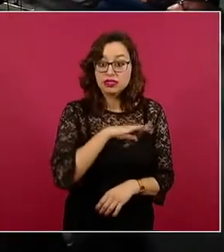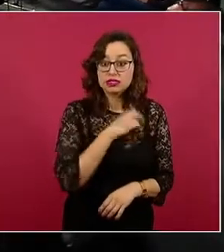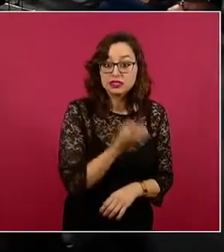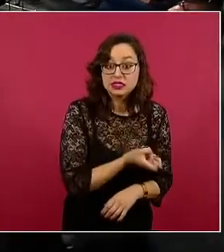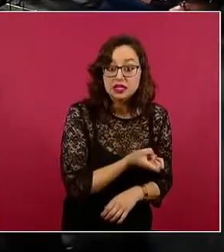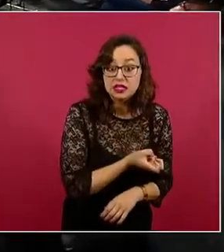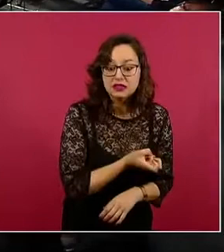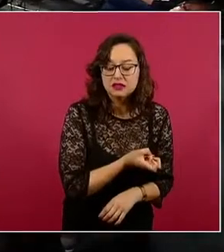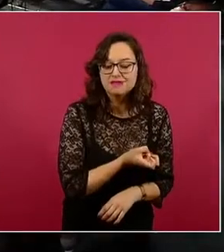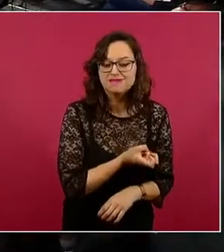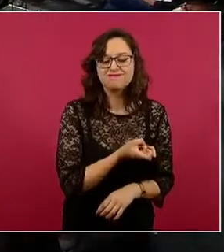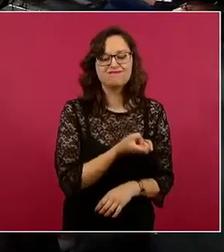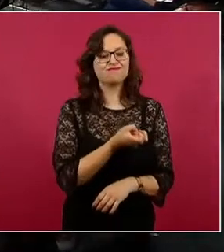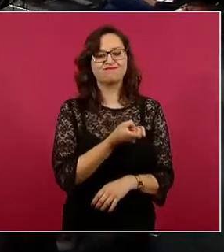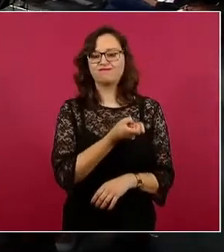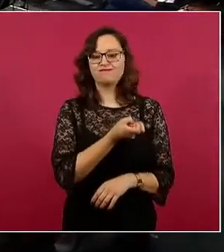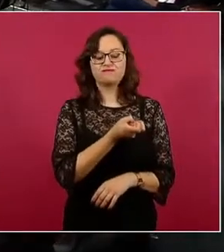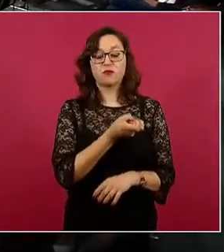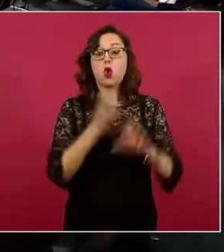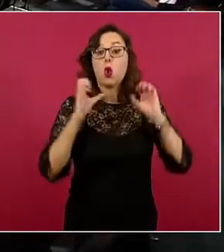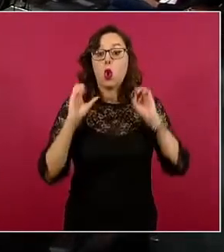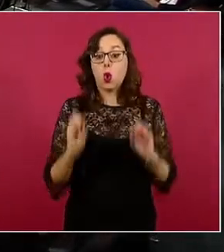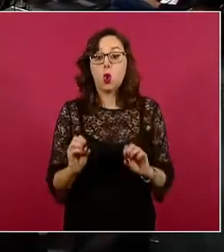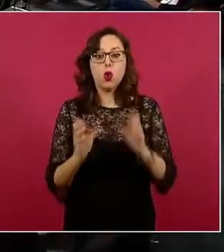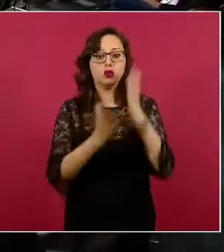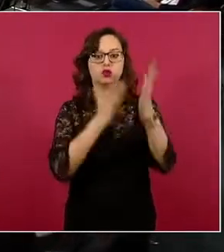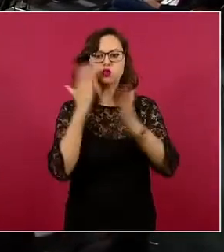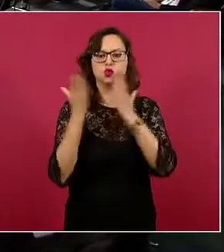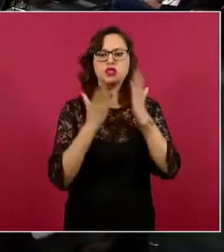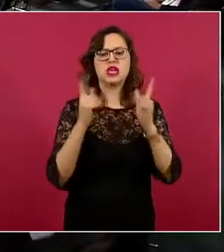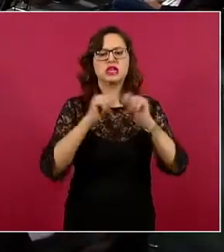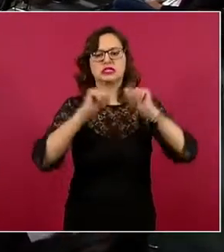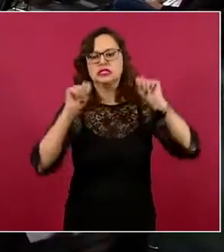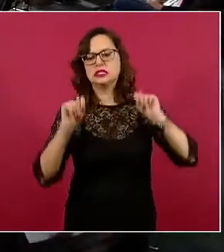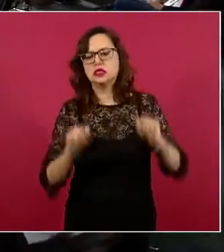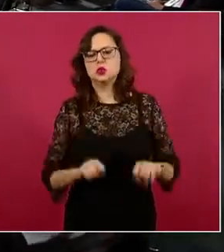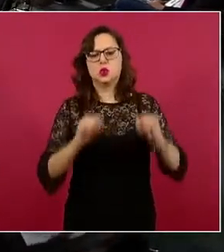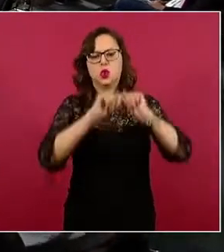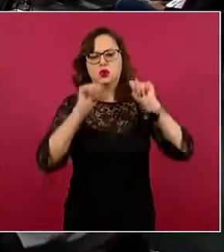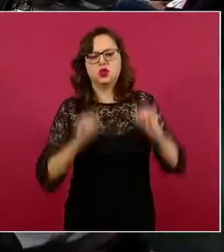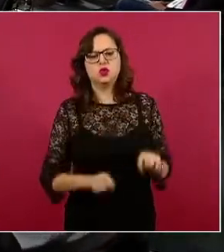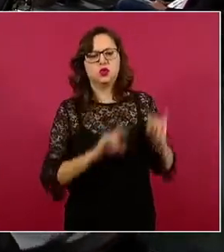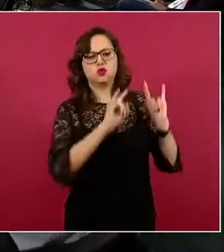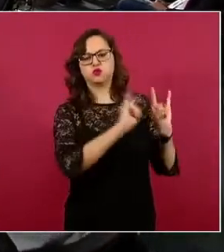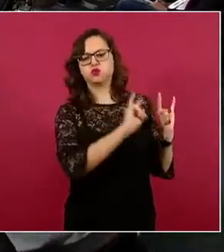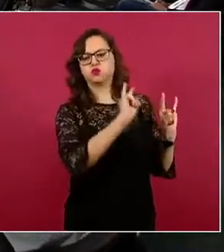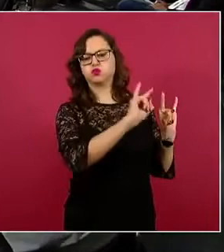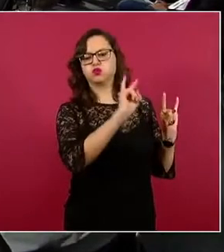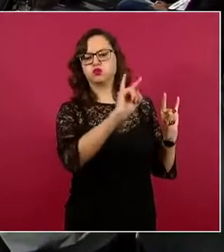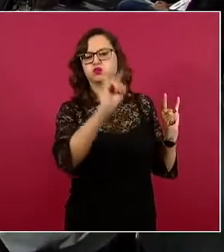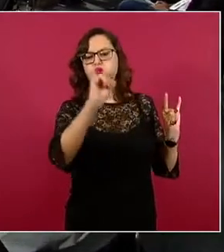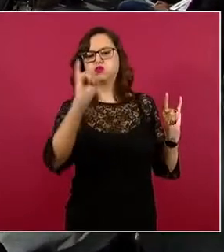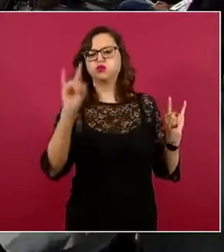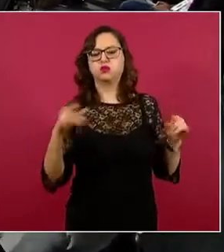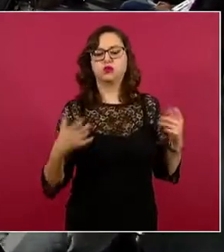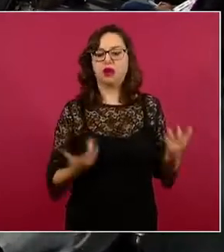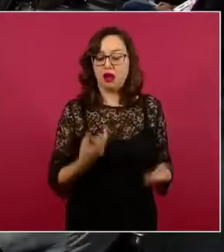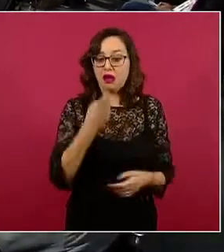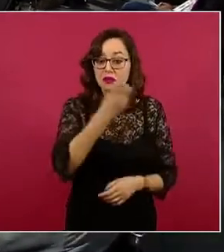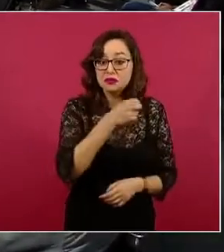Con dinero, con títulos, los títulos, aquí lo mencionaba más.